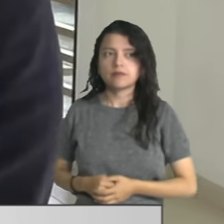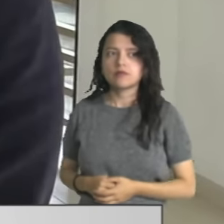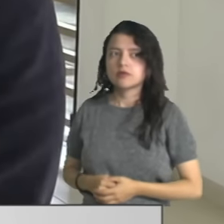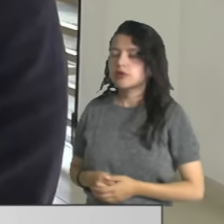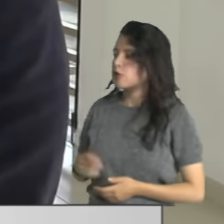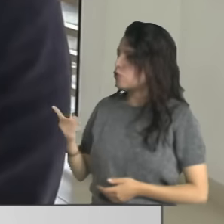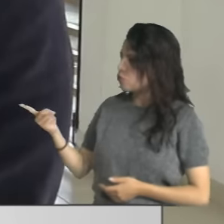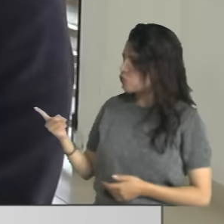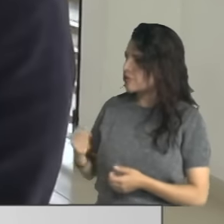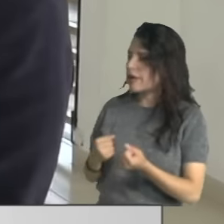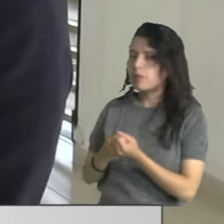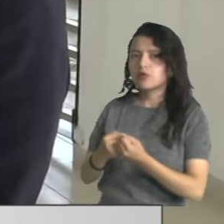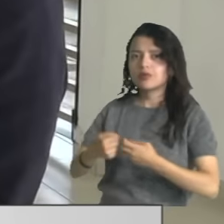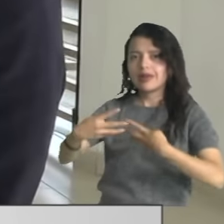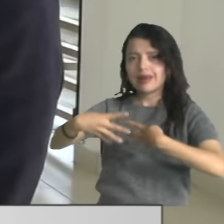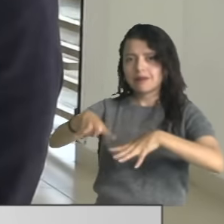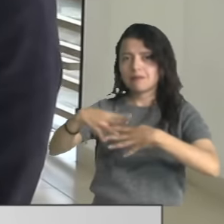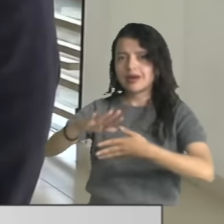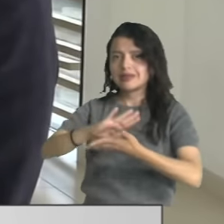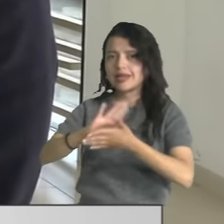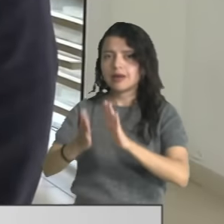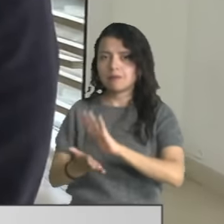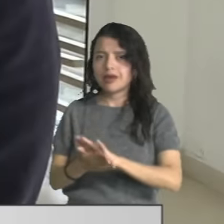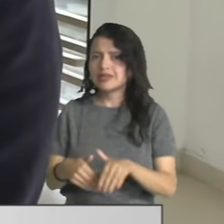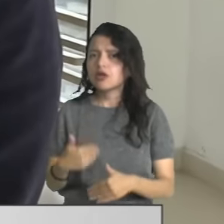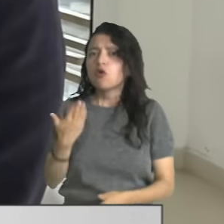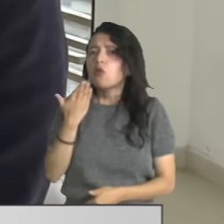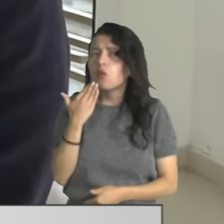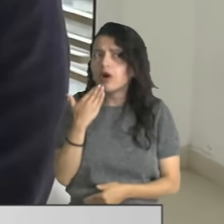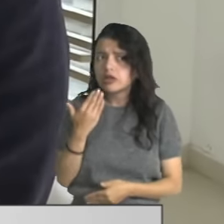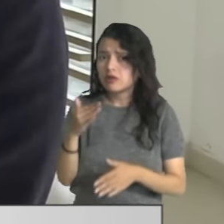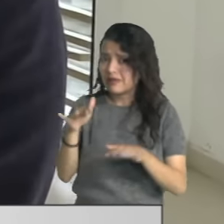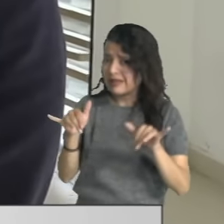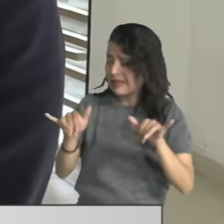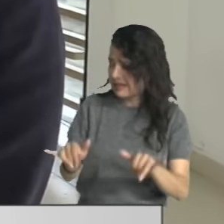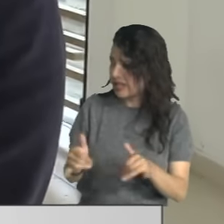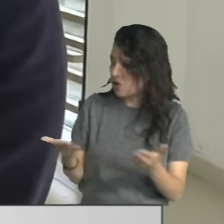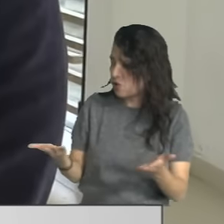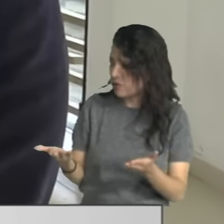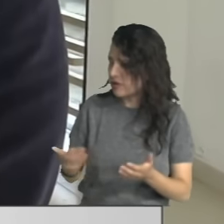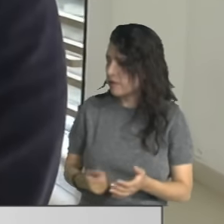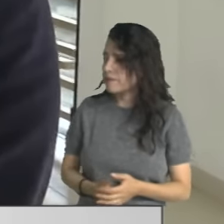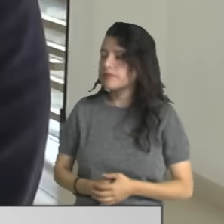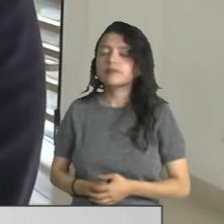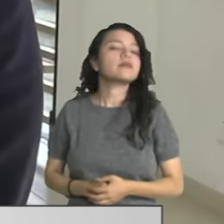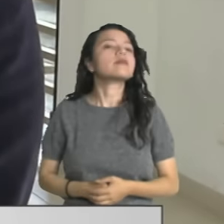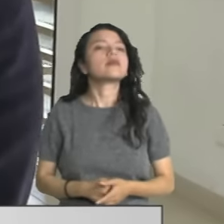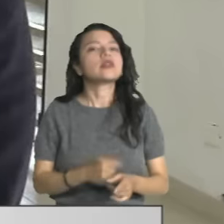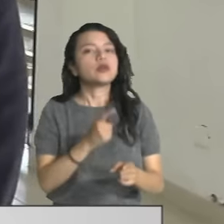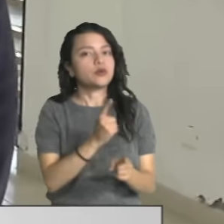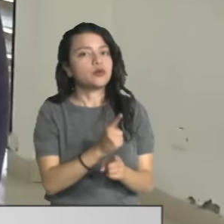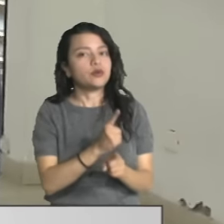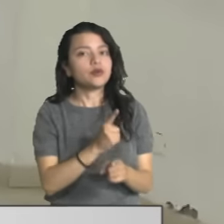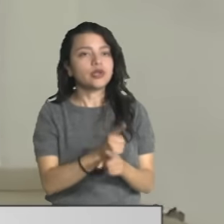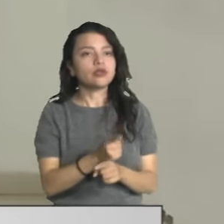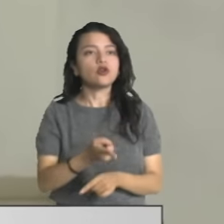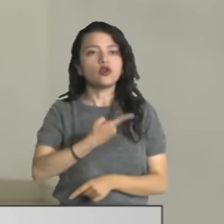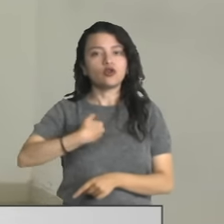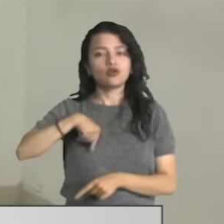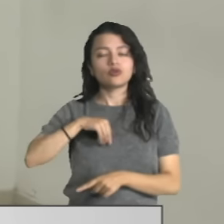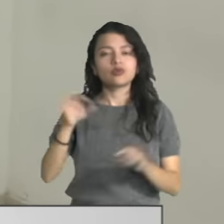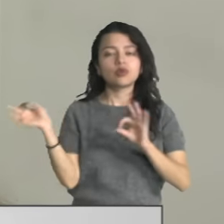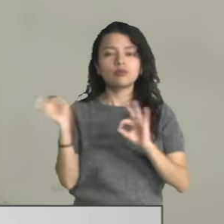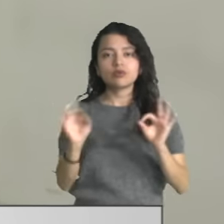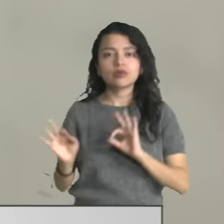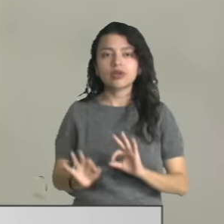del Cauca, pero esta marcha se va a realizar aquí en el municipio de Popayán. En efecto, es que estábamos en días de